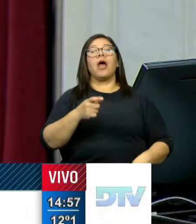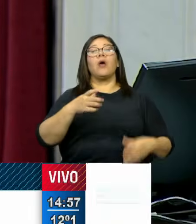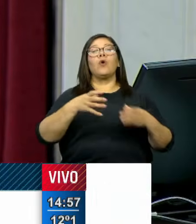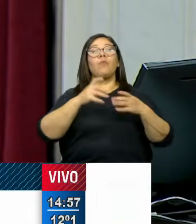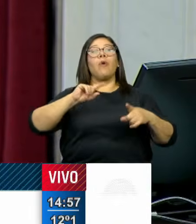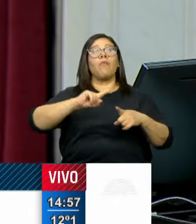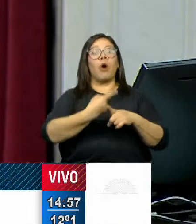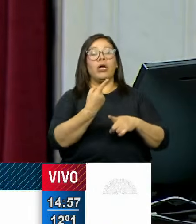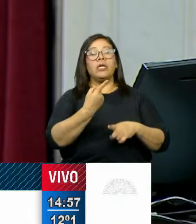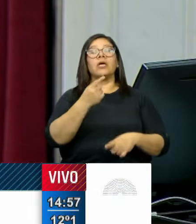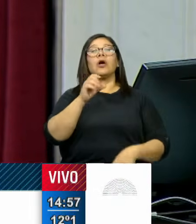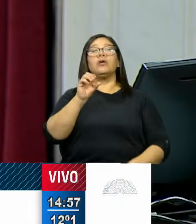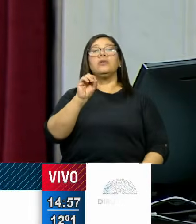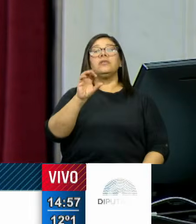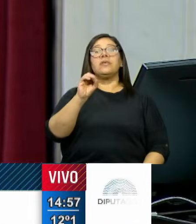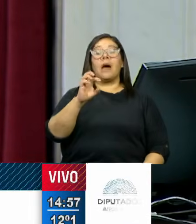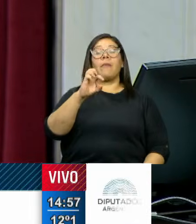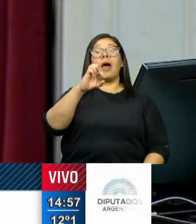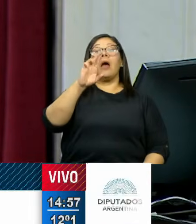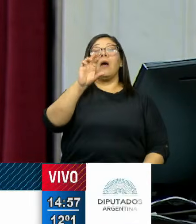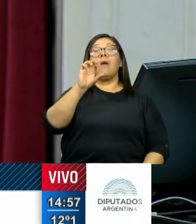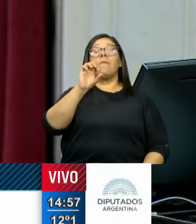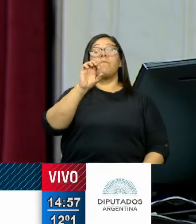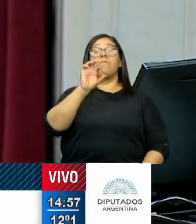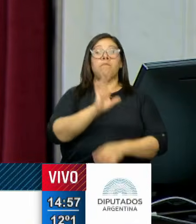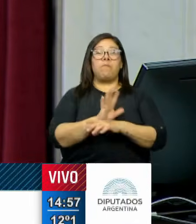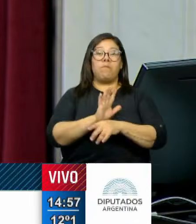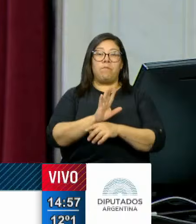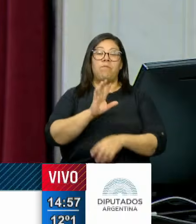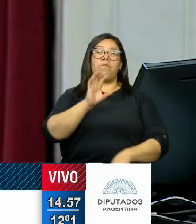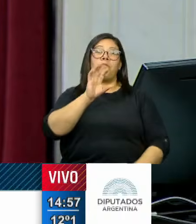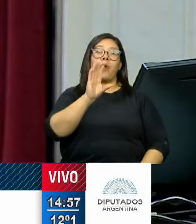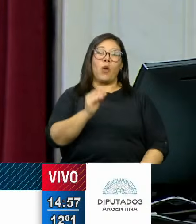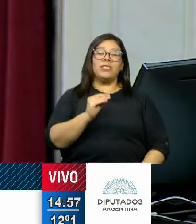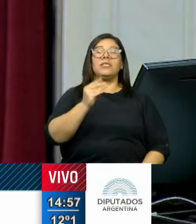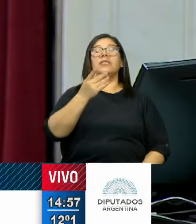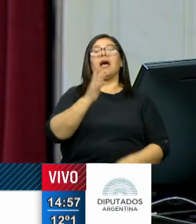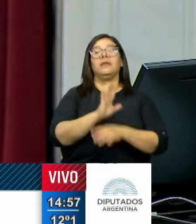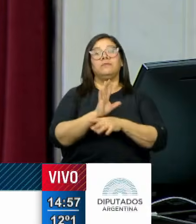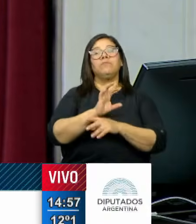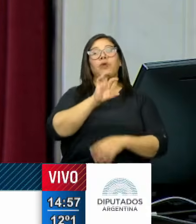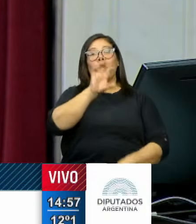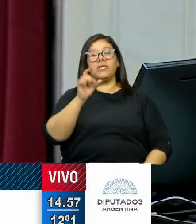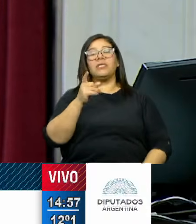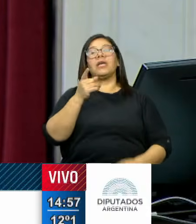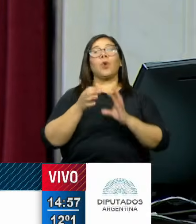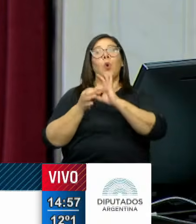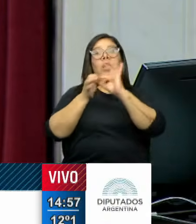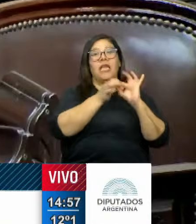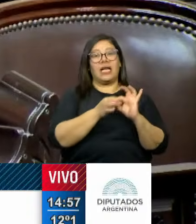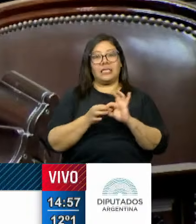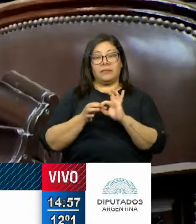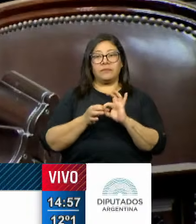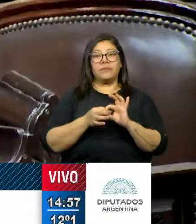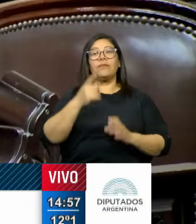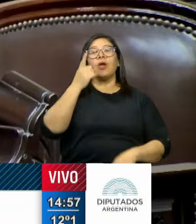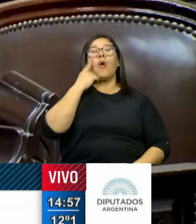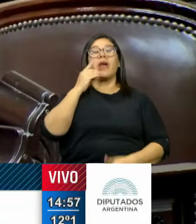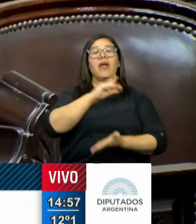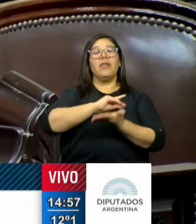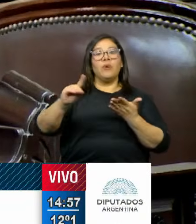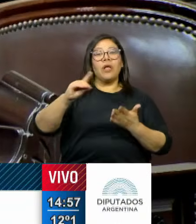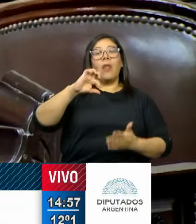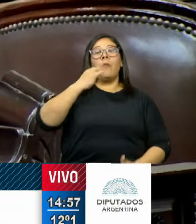hablar Pablo Juliano y Esteban Paulón, que comparten el tiempo. Gracias.